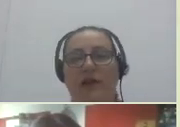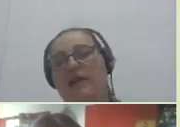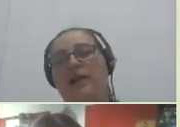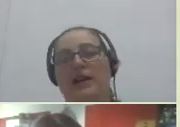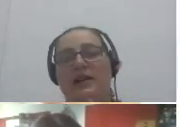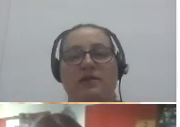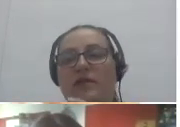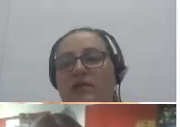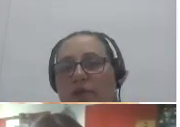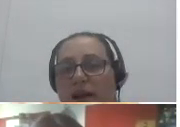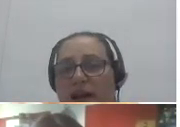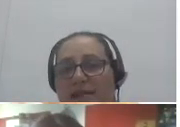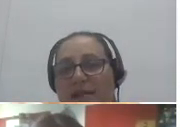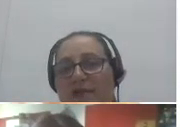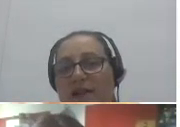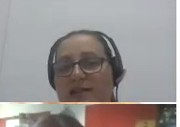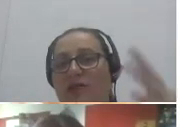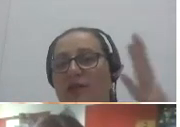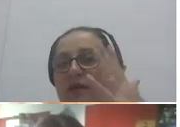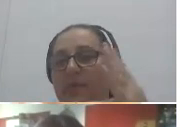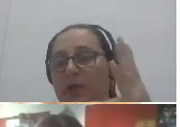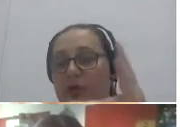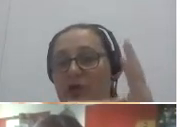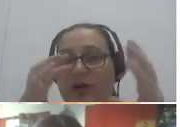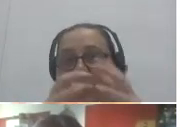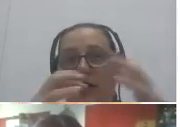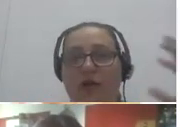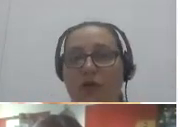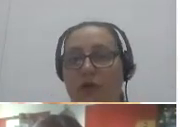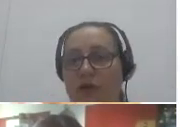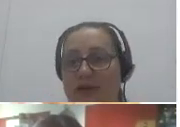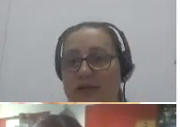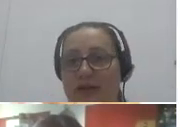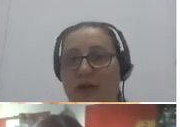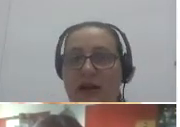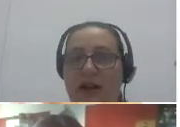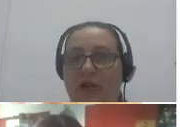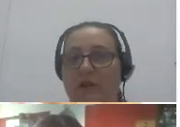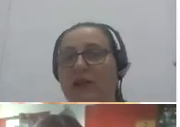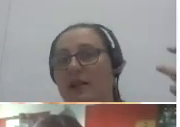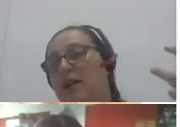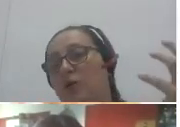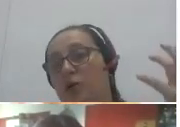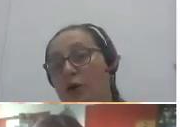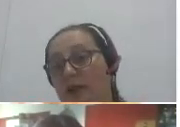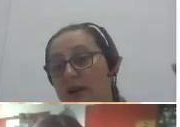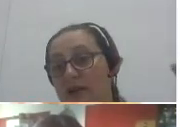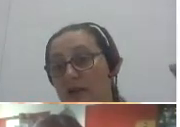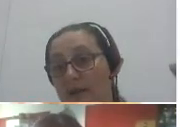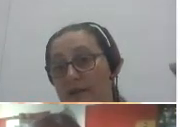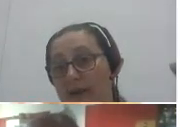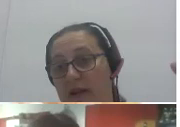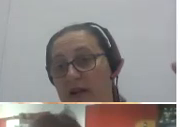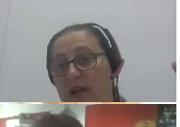Esto de nivel de organización tisular hace referencia a esto que hablábamos nosotros de que todo lo que se estudia en anatomía tiene un